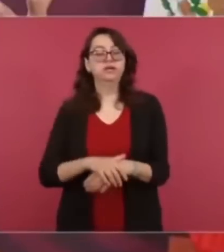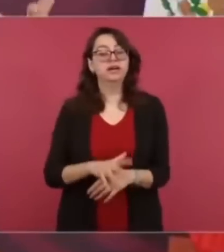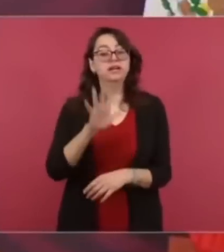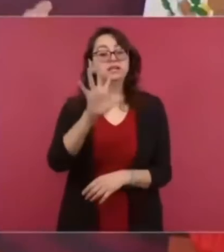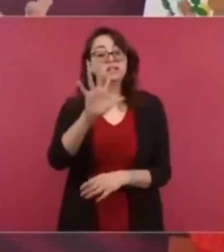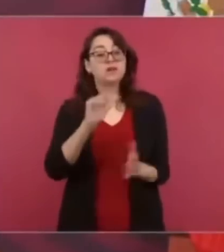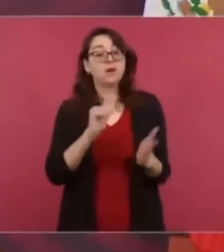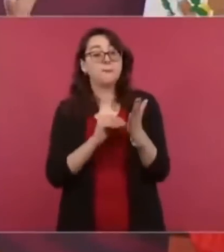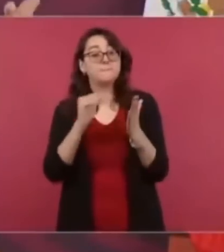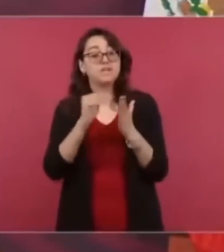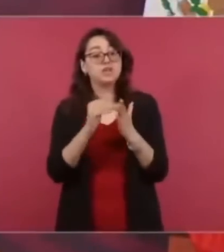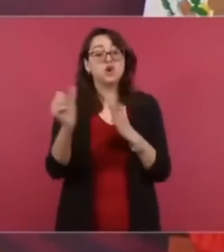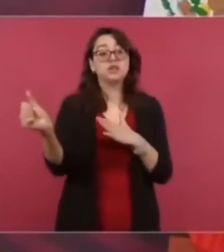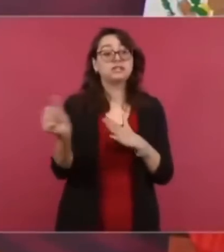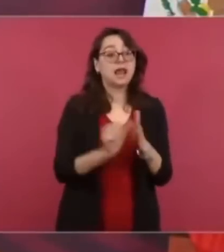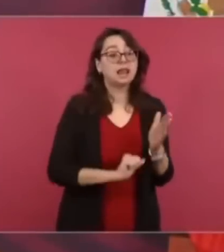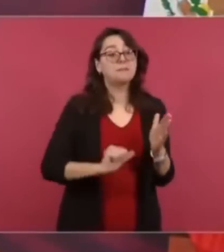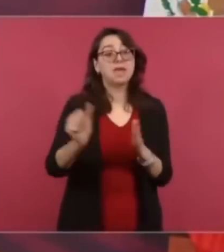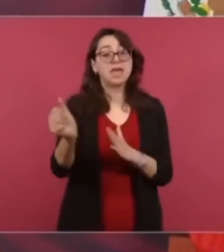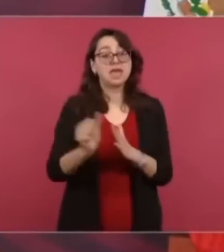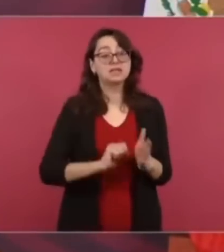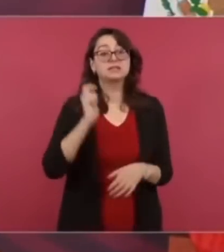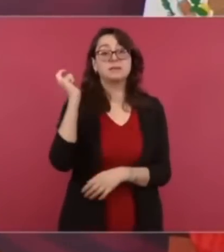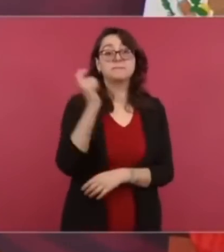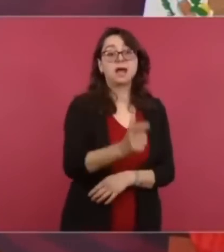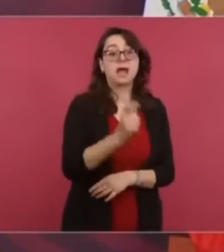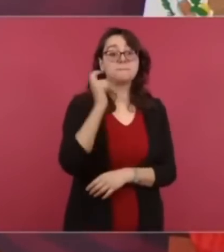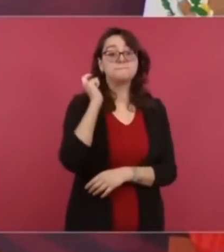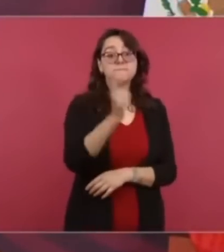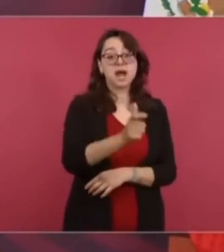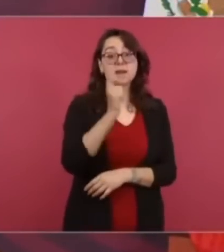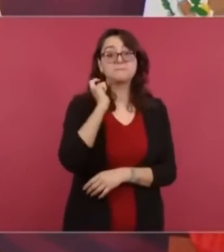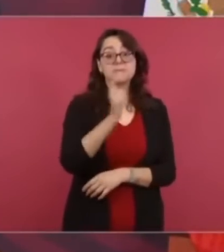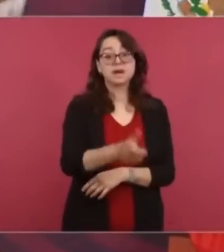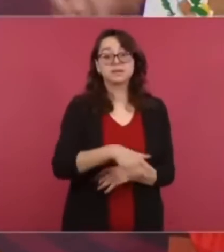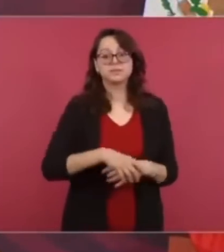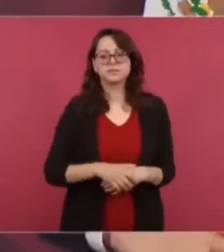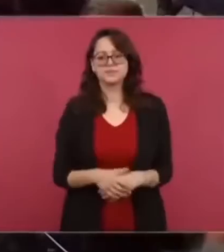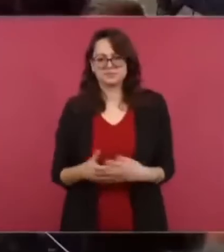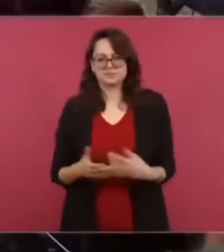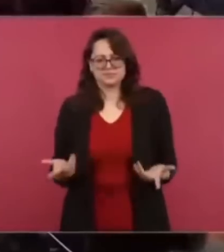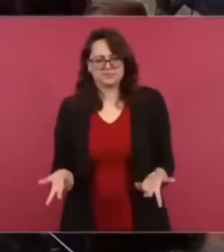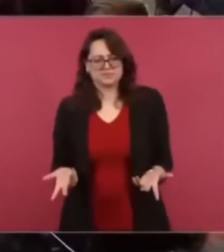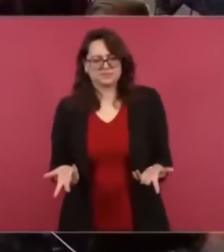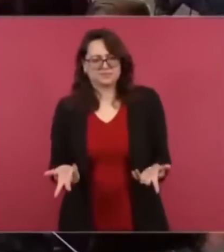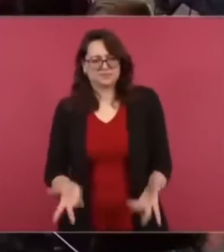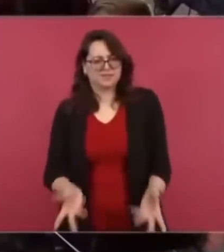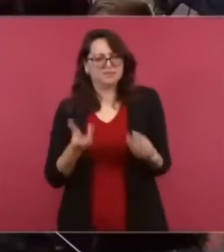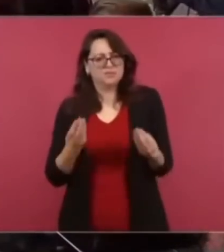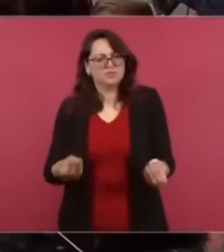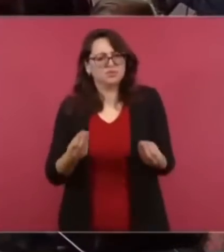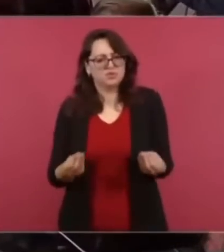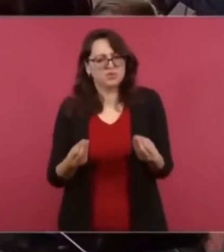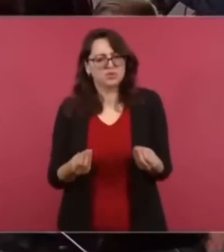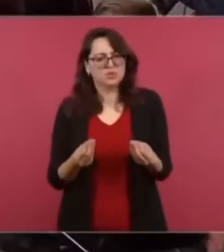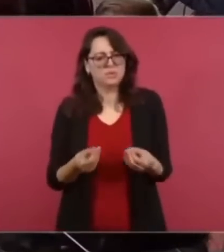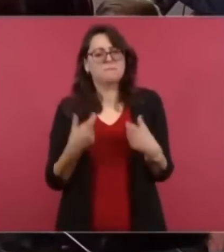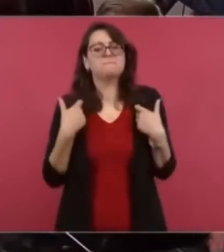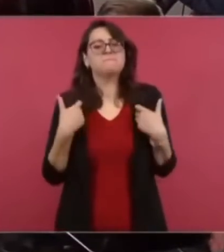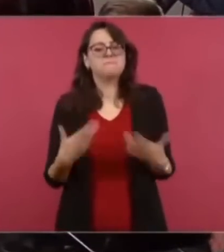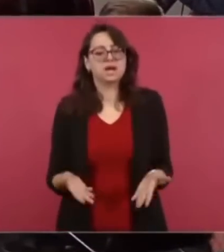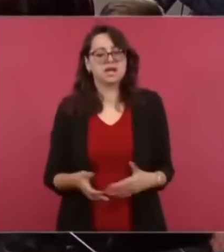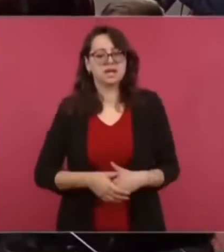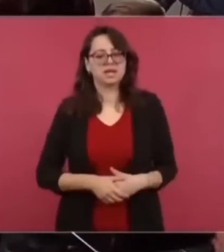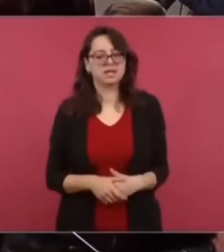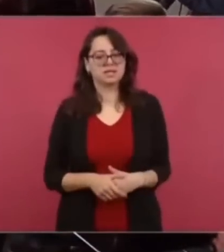5 millones de pesos mensuales. Entonces, ¿para qué les pagan tanto? ¿Para informar